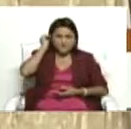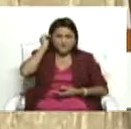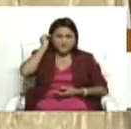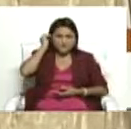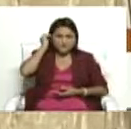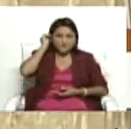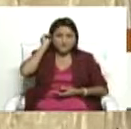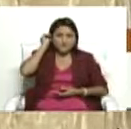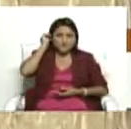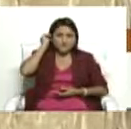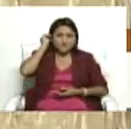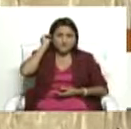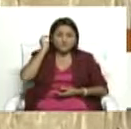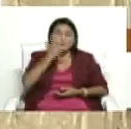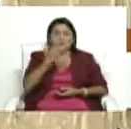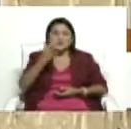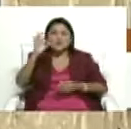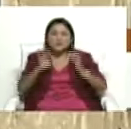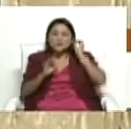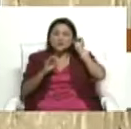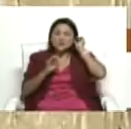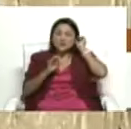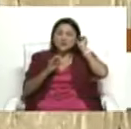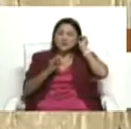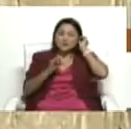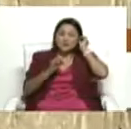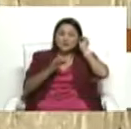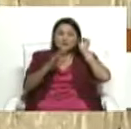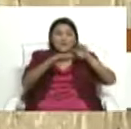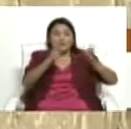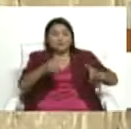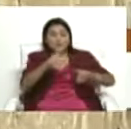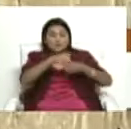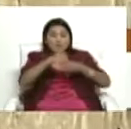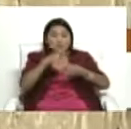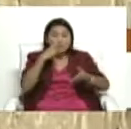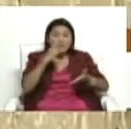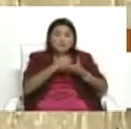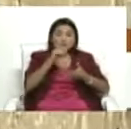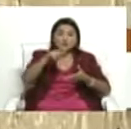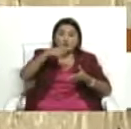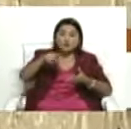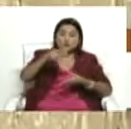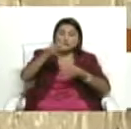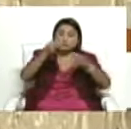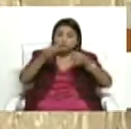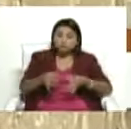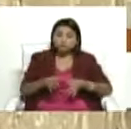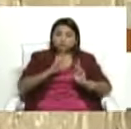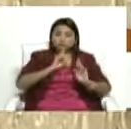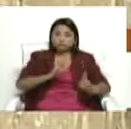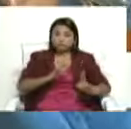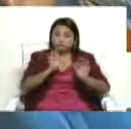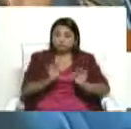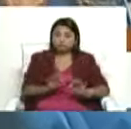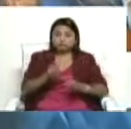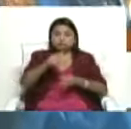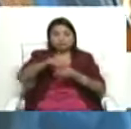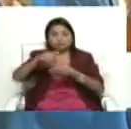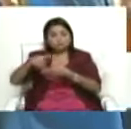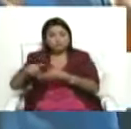del 55% de las mesas de votación para constatar el resultado del